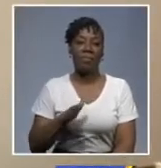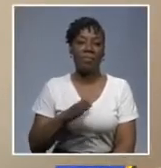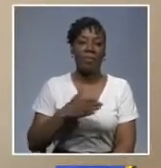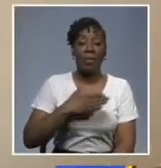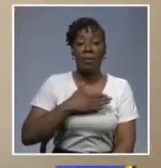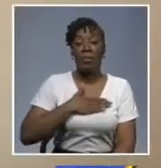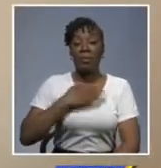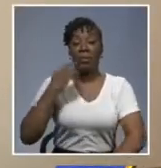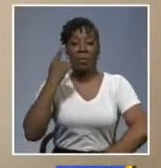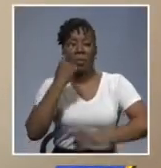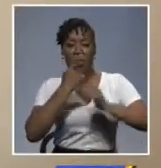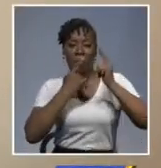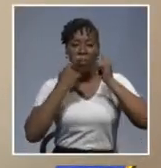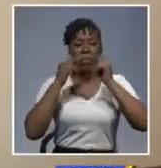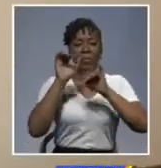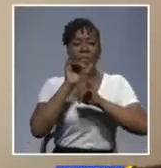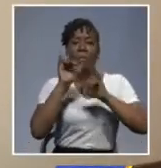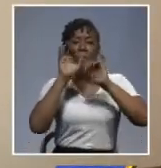Como